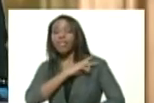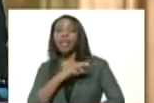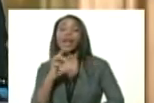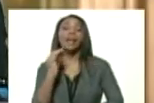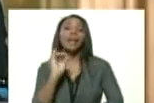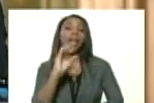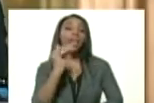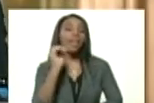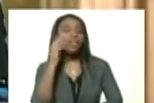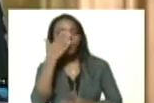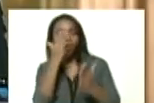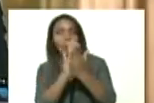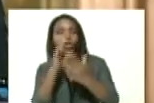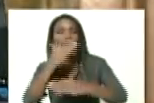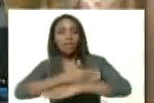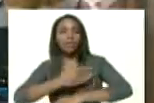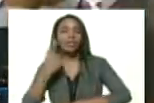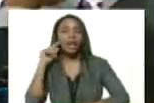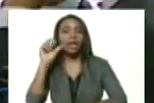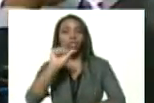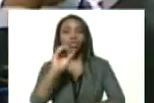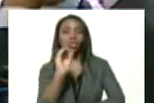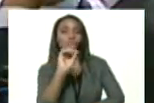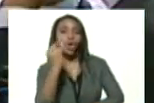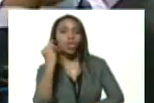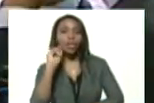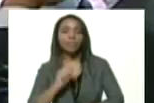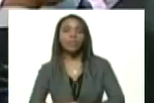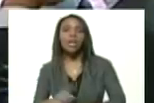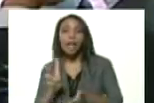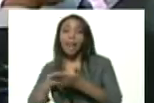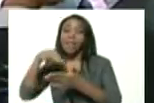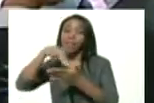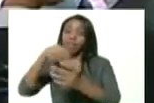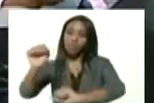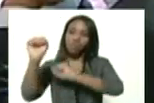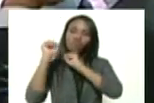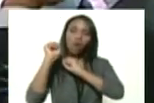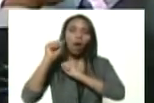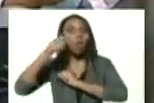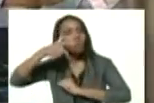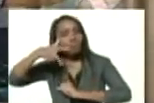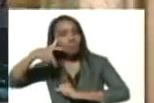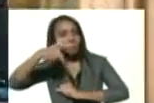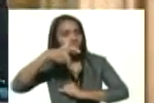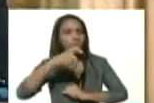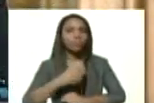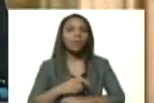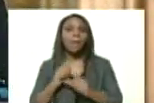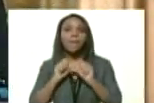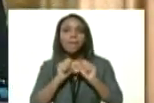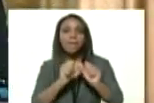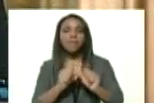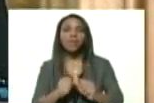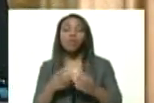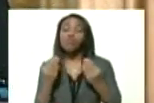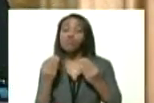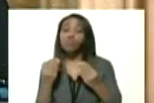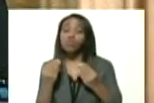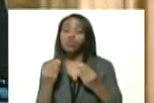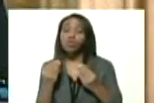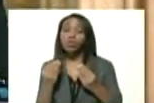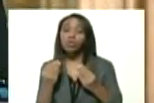fronteriza jefe de la zona fronteriza levanten la guardia patrullaje permanente mucha intuición